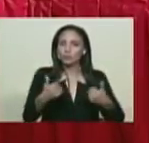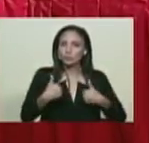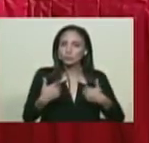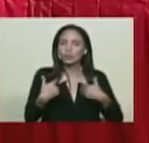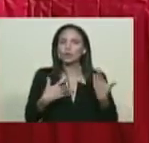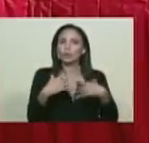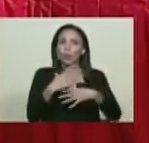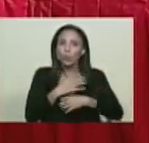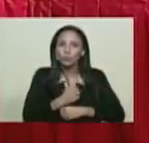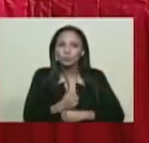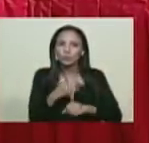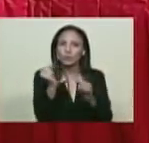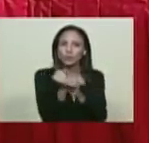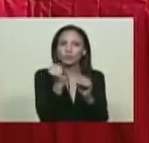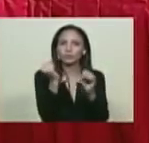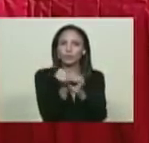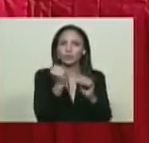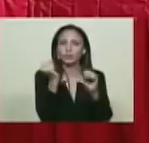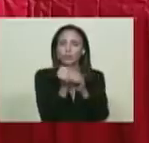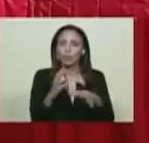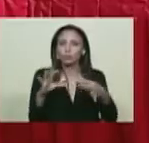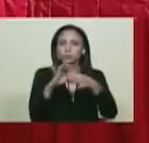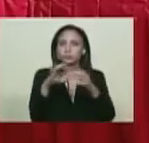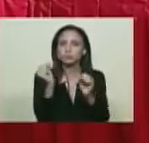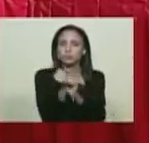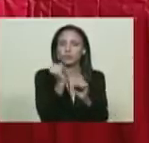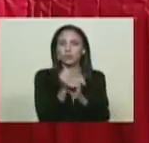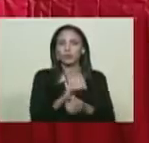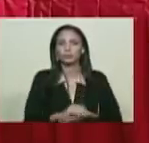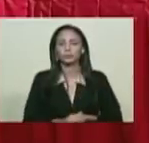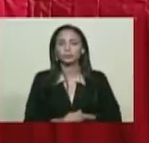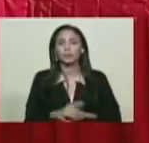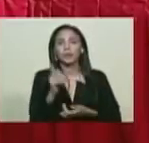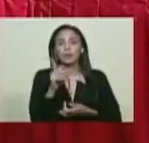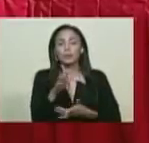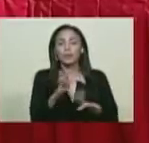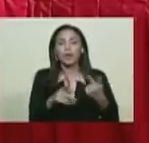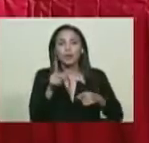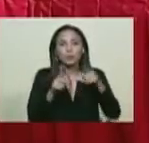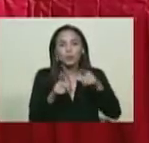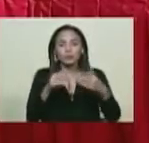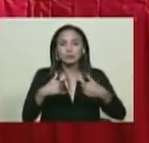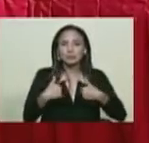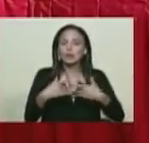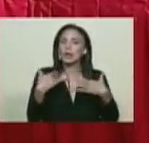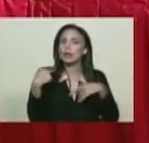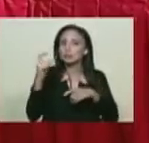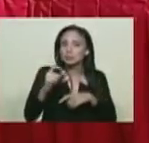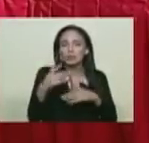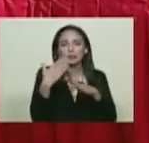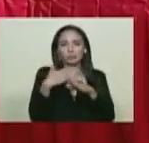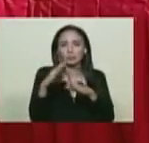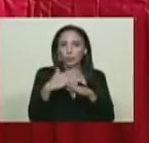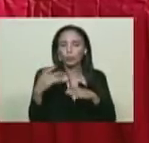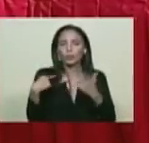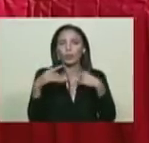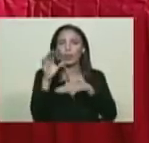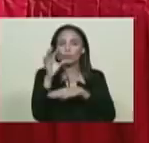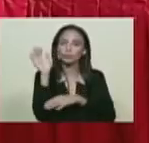constancia, constancia, trabajo, trabajo. Inclusive sacrificio, si es necesario, para tener